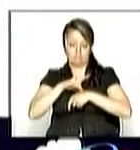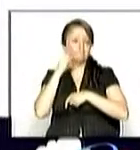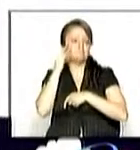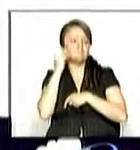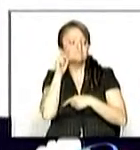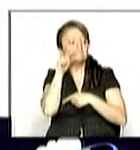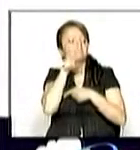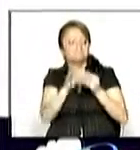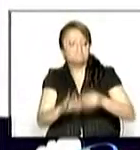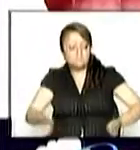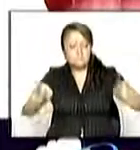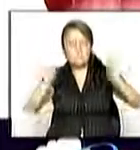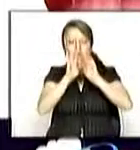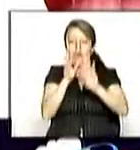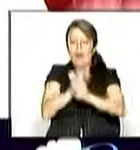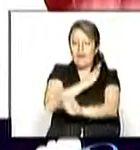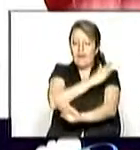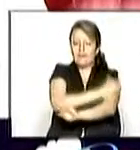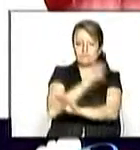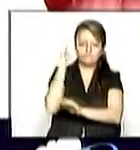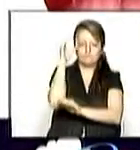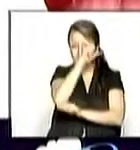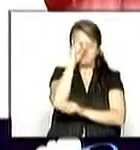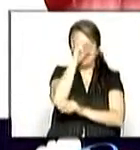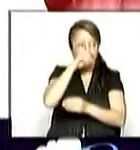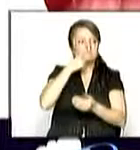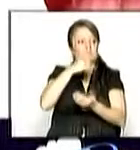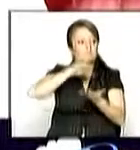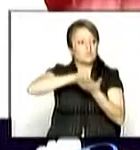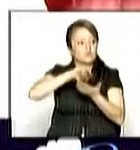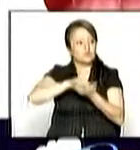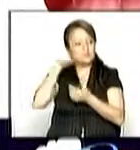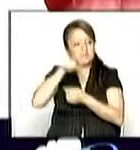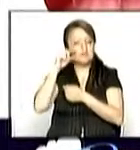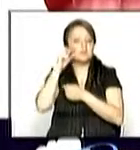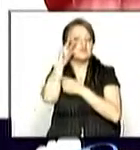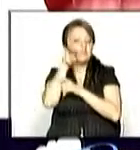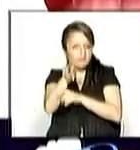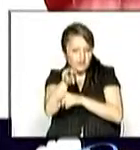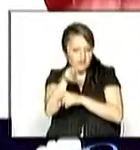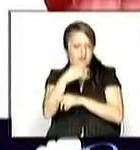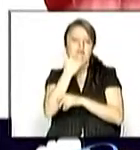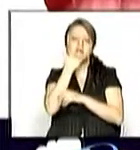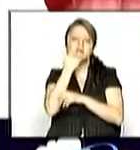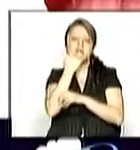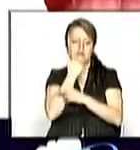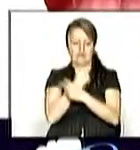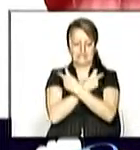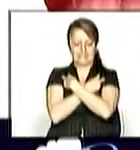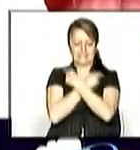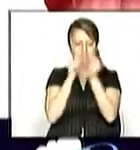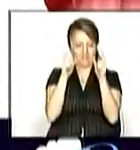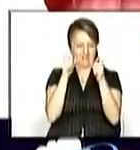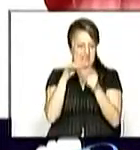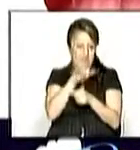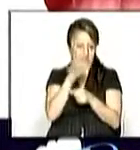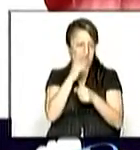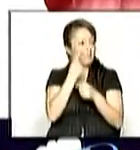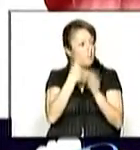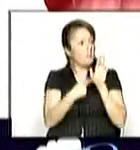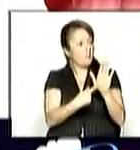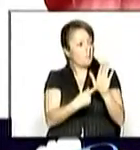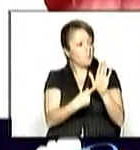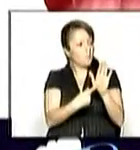supremamente importante el diagnóstico y necesitamos no solamente ver clínicamente al paciente. Aquí podemos apreciar